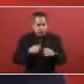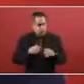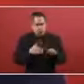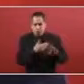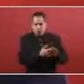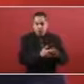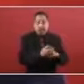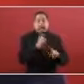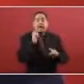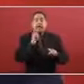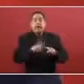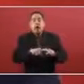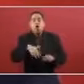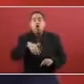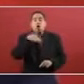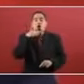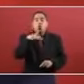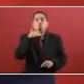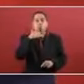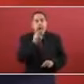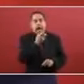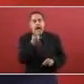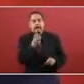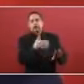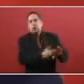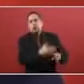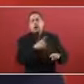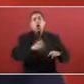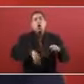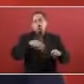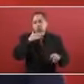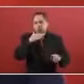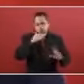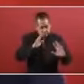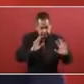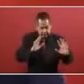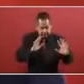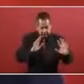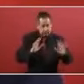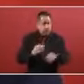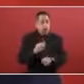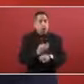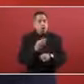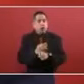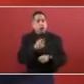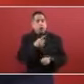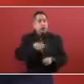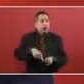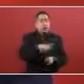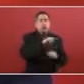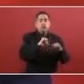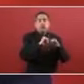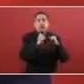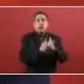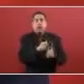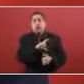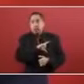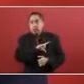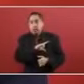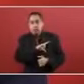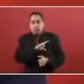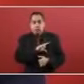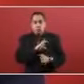que estamos en contra de la corrupción, y que son los momentos también para que las organizaciones del sector privado